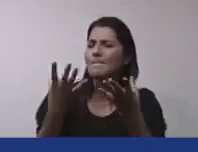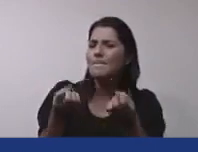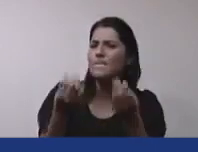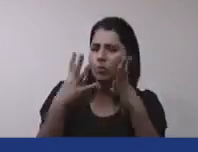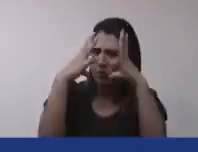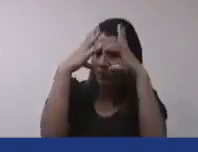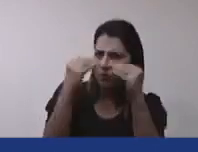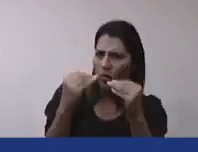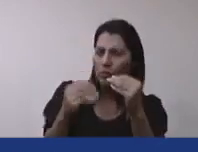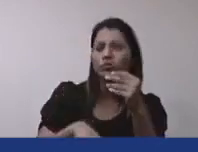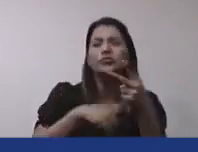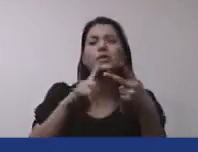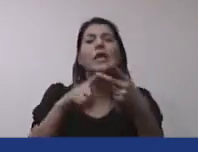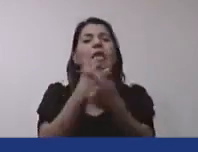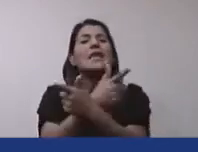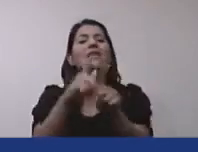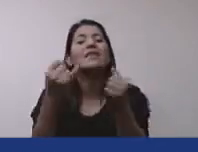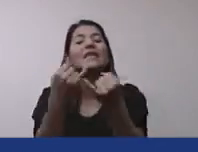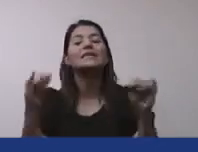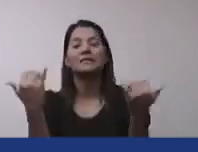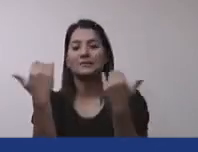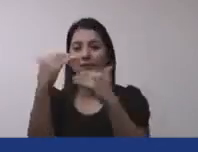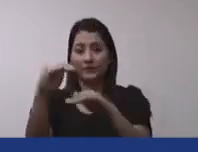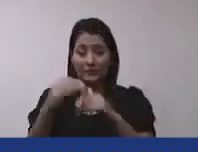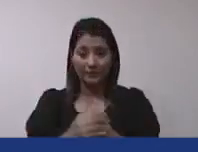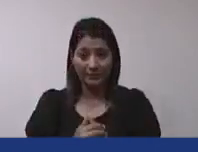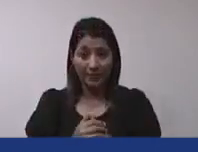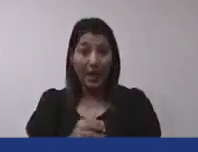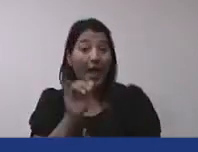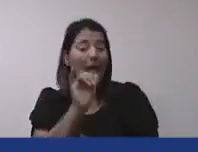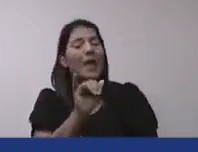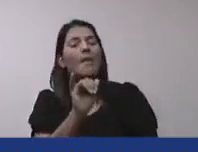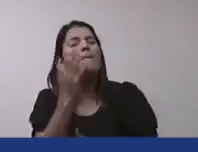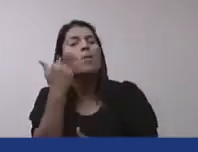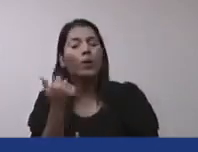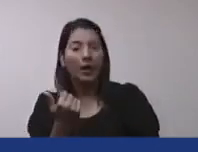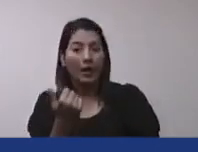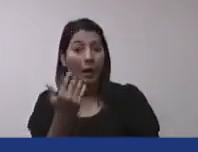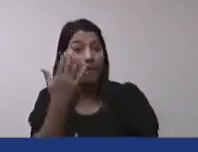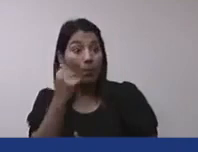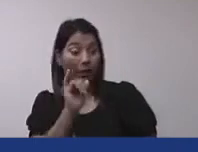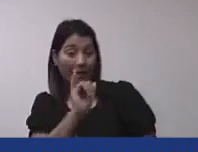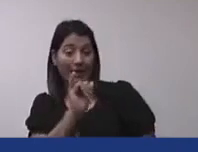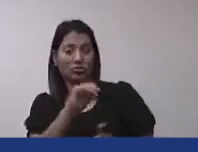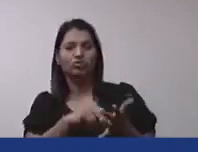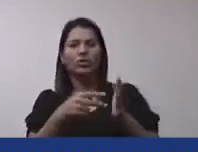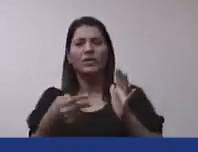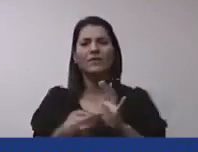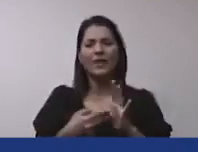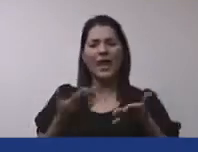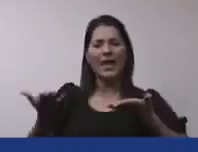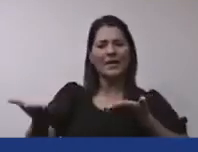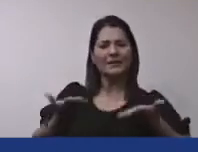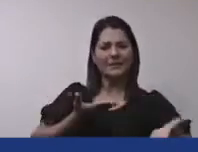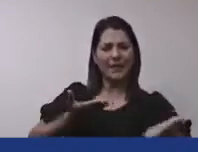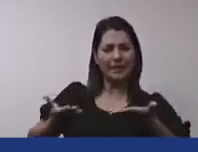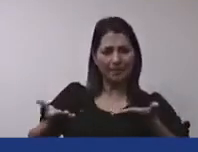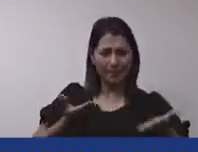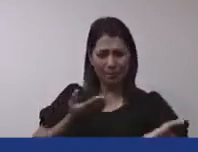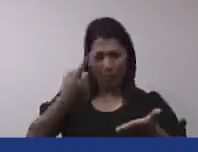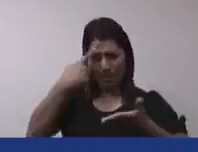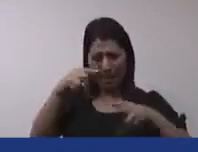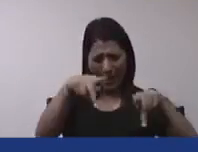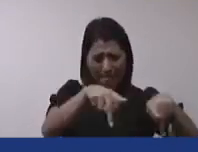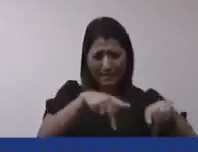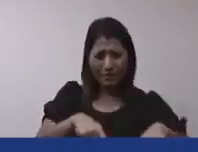y libertad irrestrictas, lo que supone, por una parte, el servicio cívico más esforzado de la